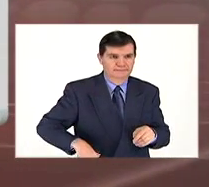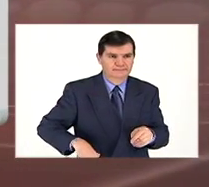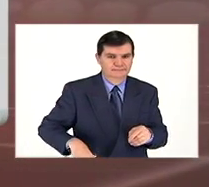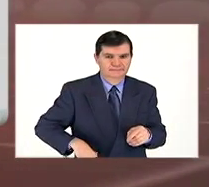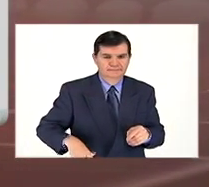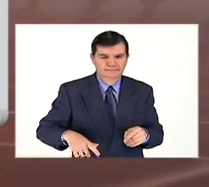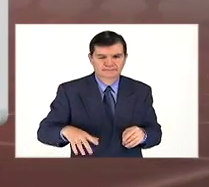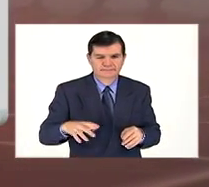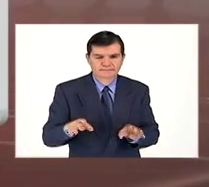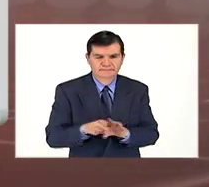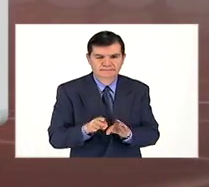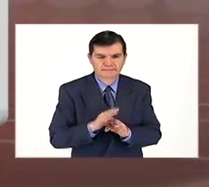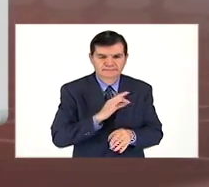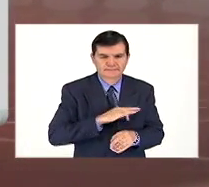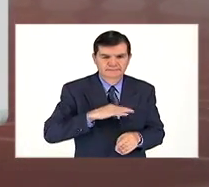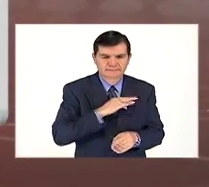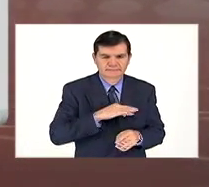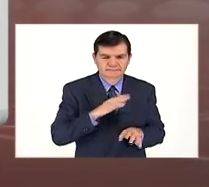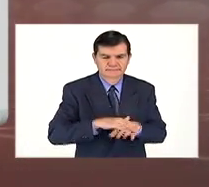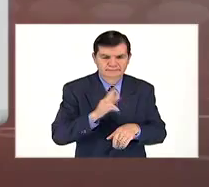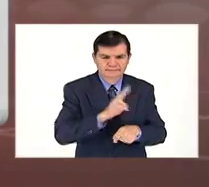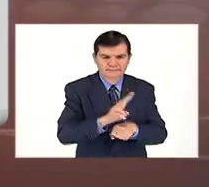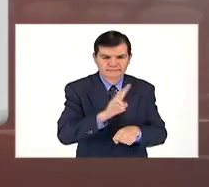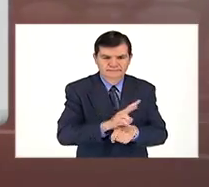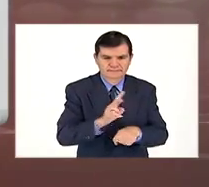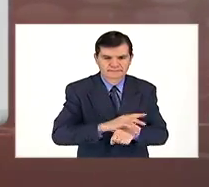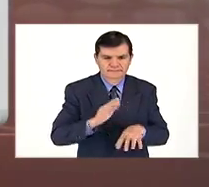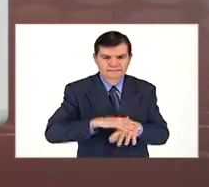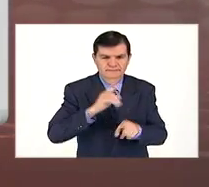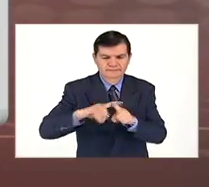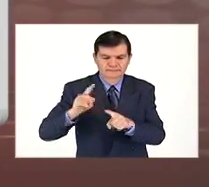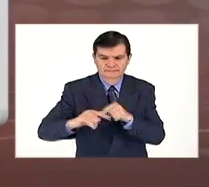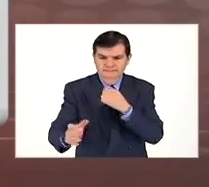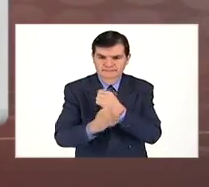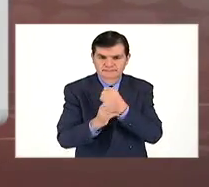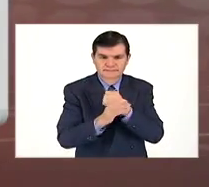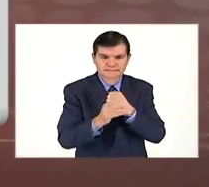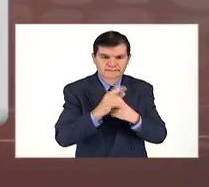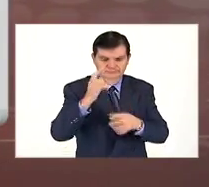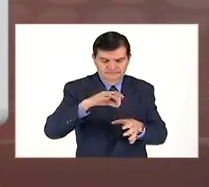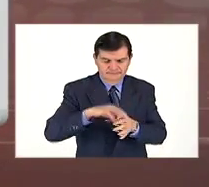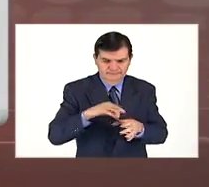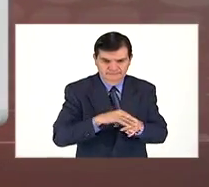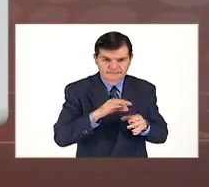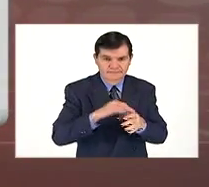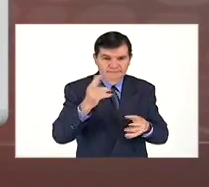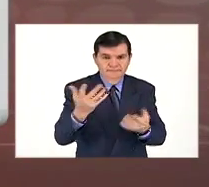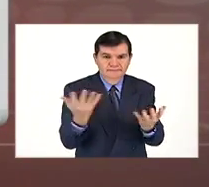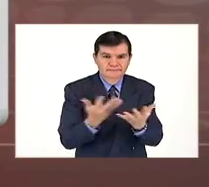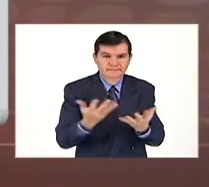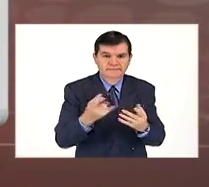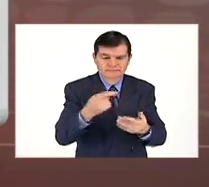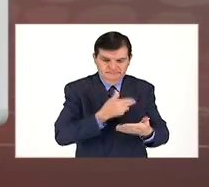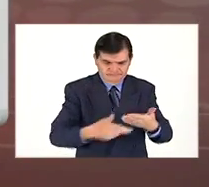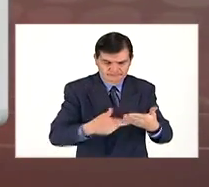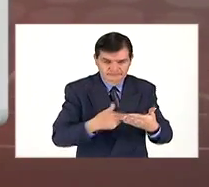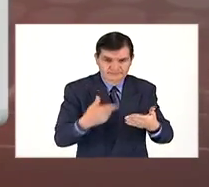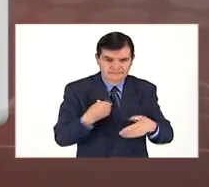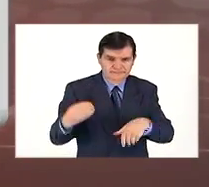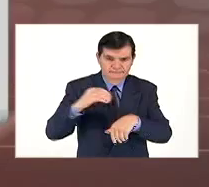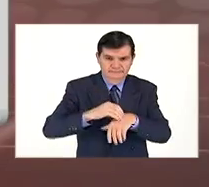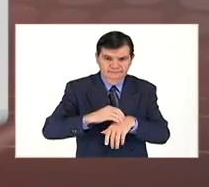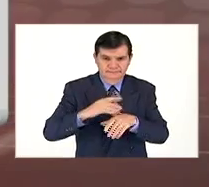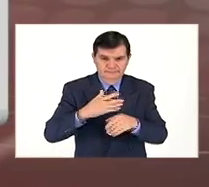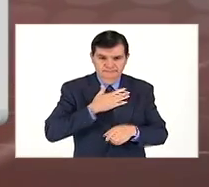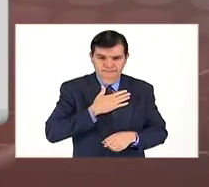de México envió sus felicitaciones al pueblo de Venezuela por la celebración de la jornada electoral. Afirmó que los resultados fortalecen la